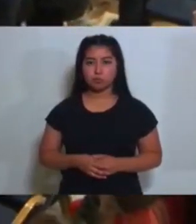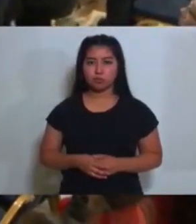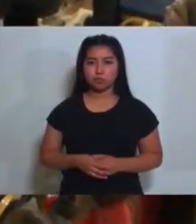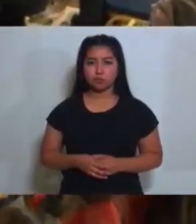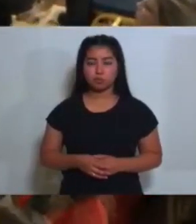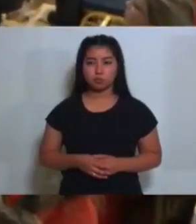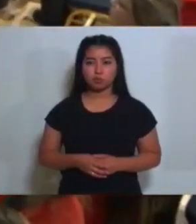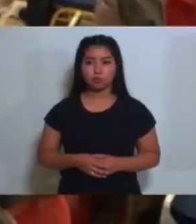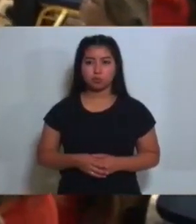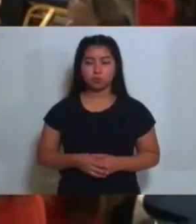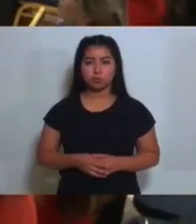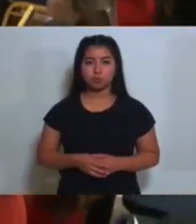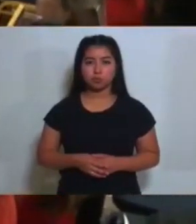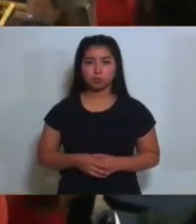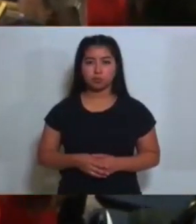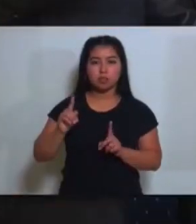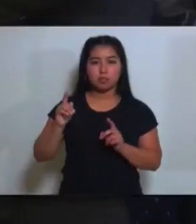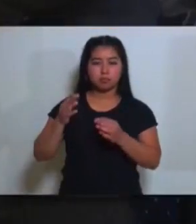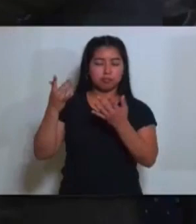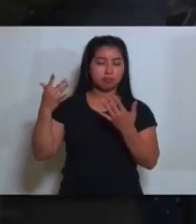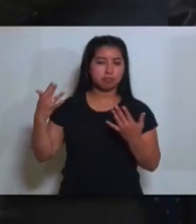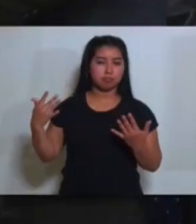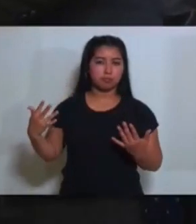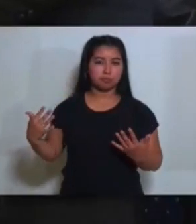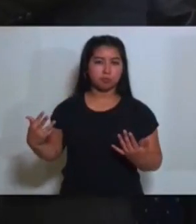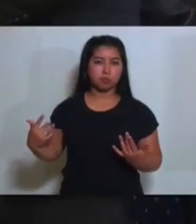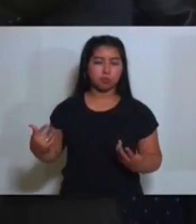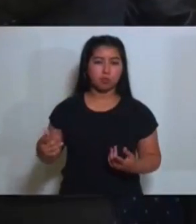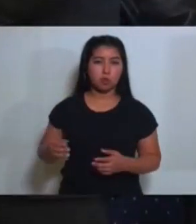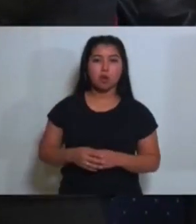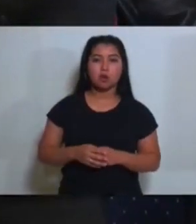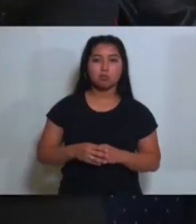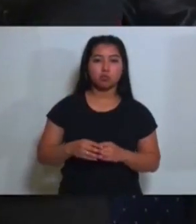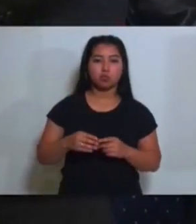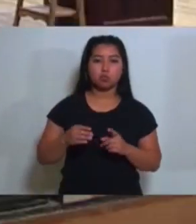manera irresponsable y otras que se pararon de manera imprudente.